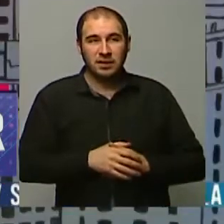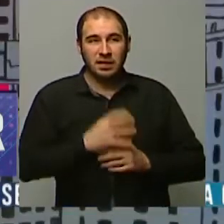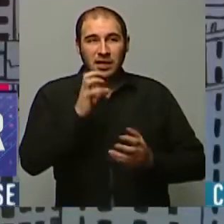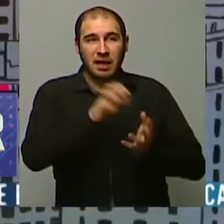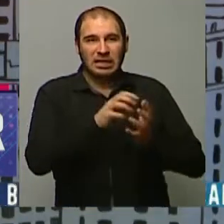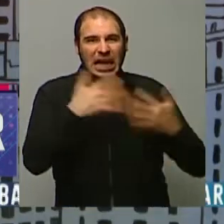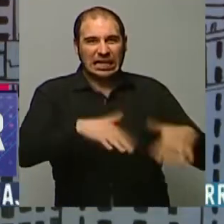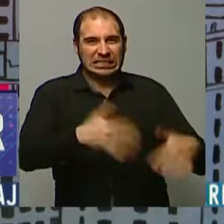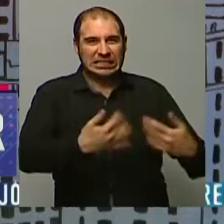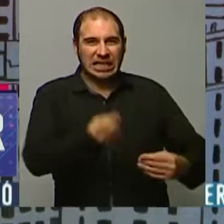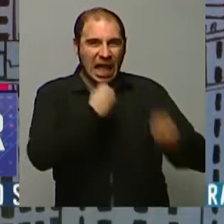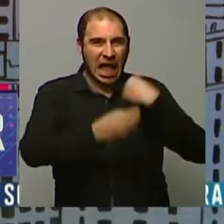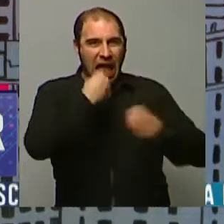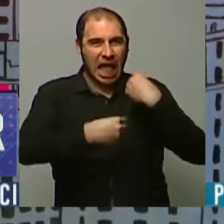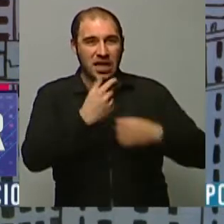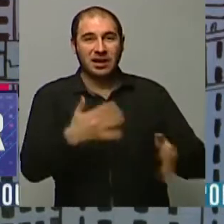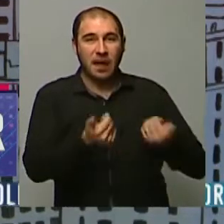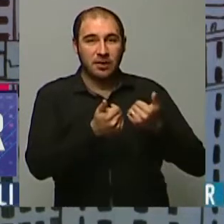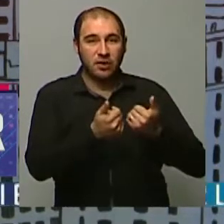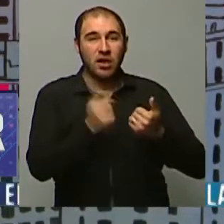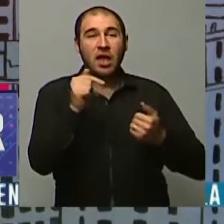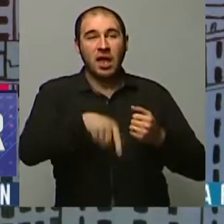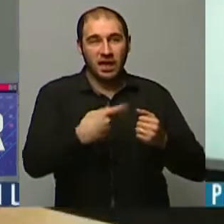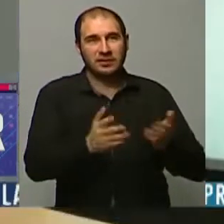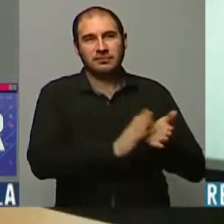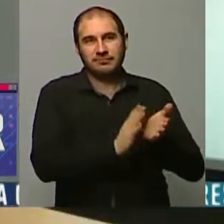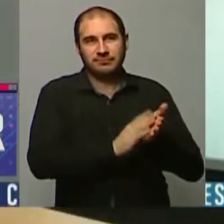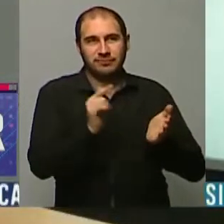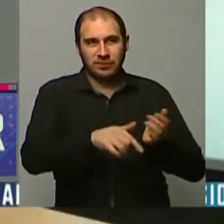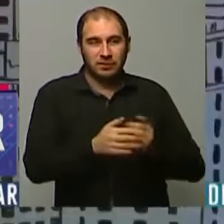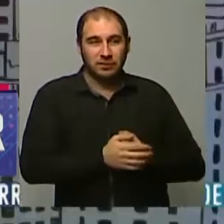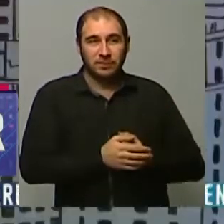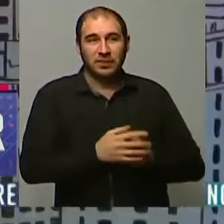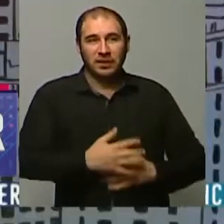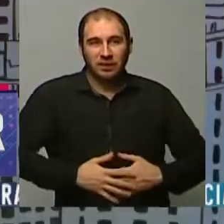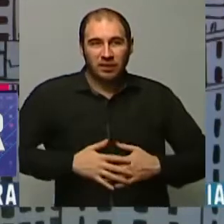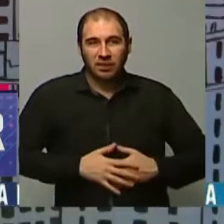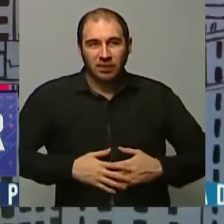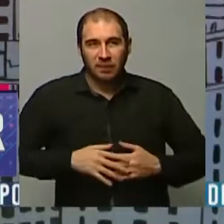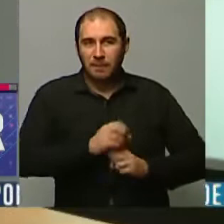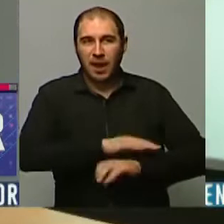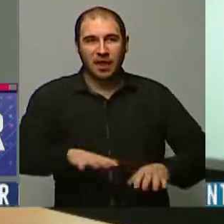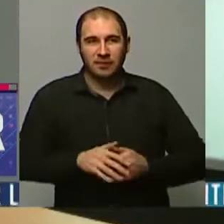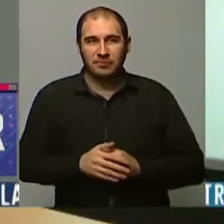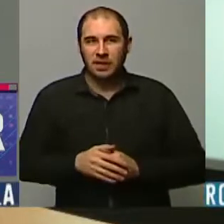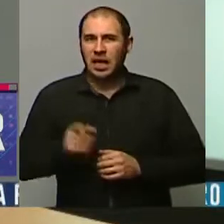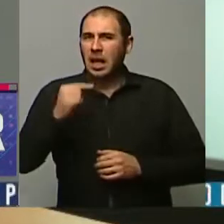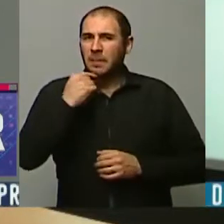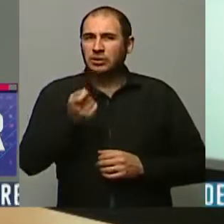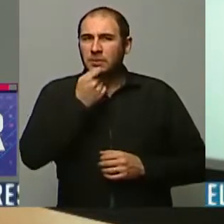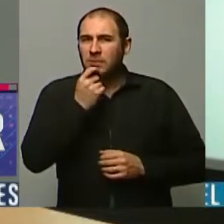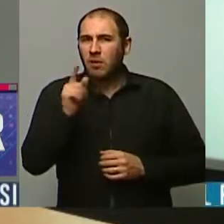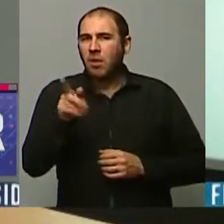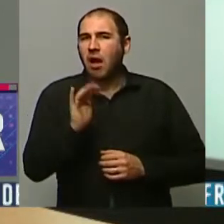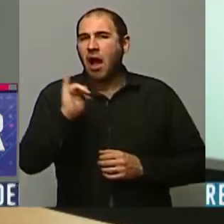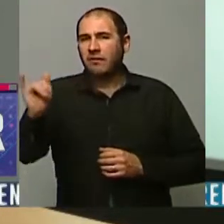mastico rápidamente, trago así casi entero, bueno, es evidente que toda la digestión va a estar mal. Dina, si alguien quiere